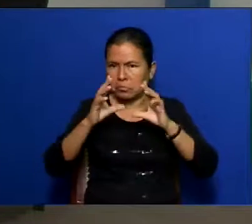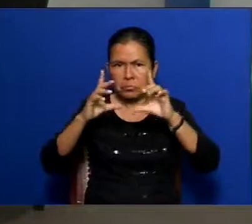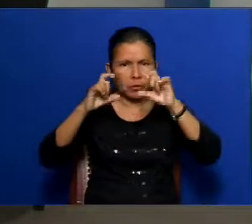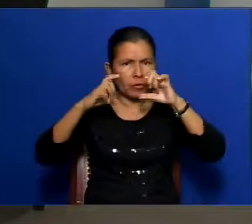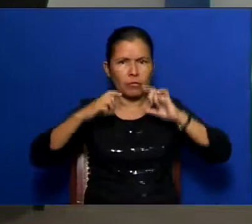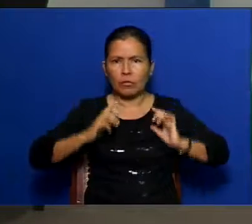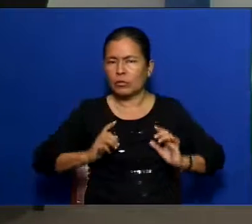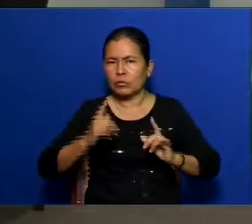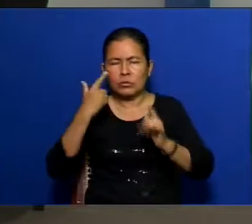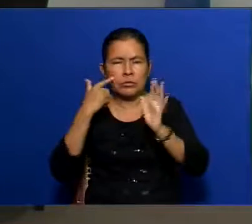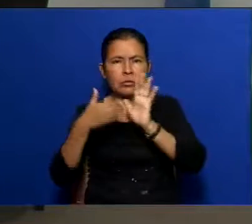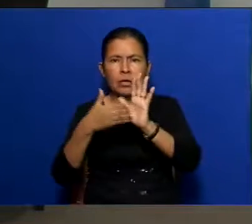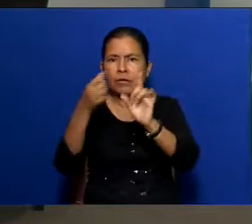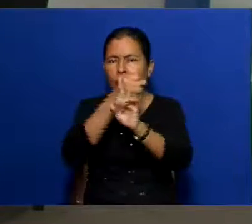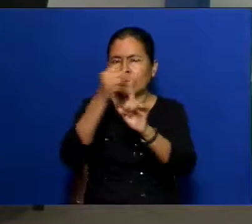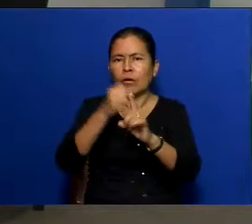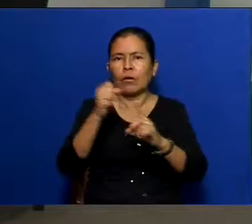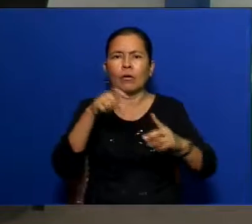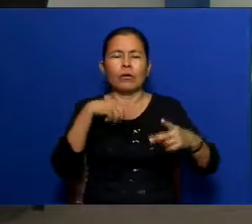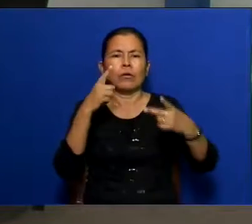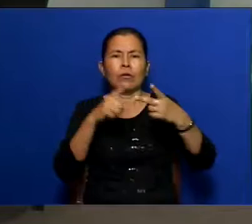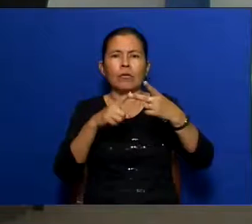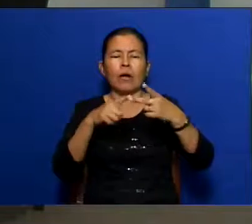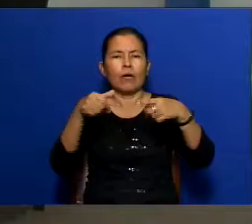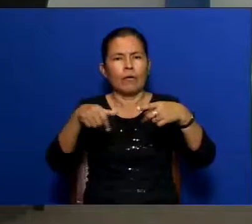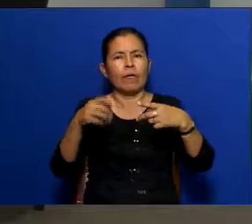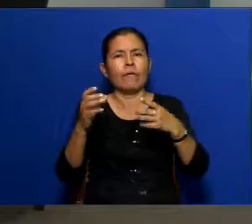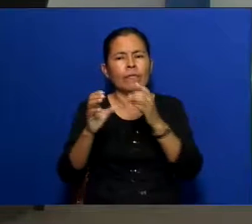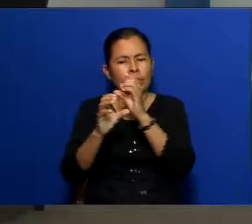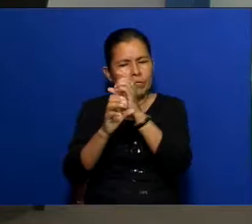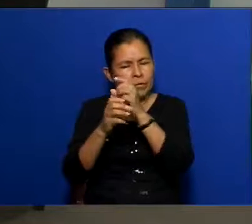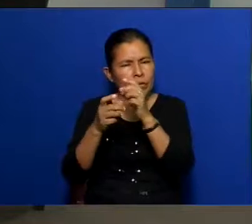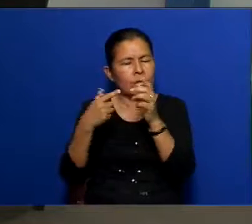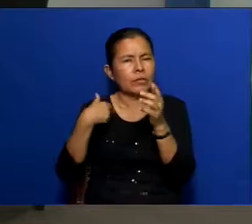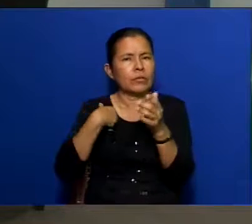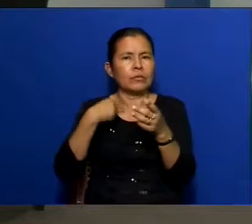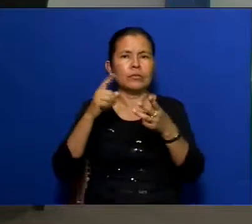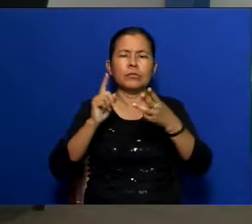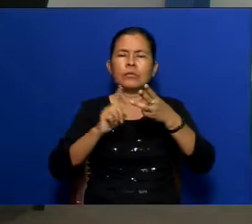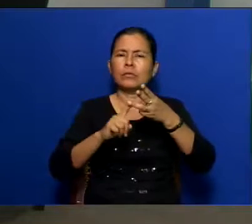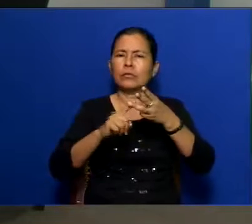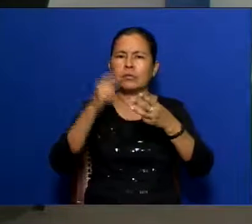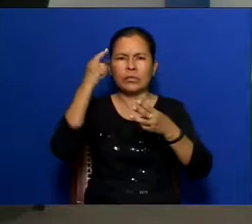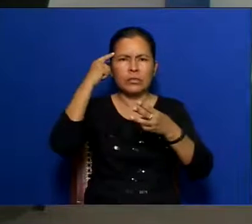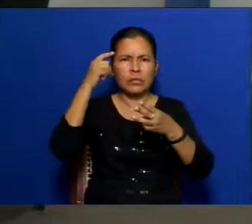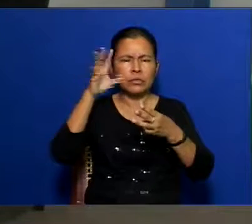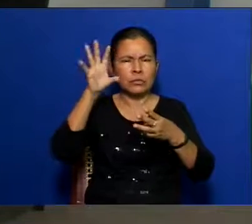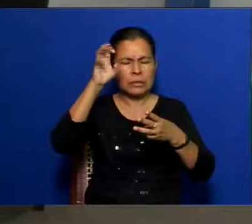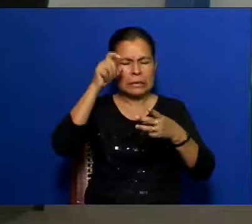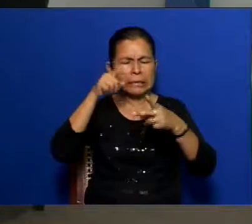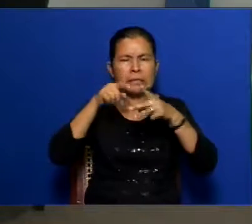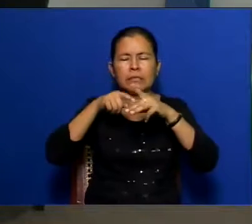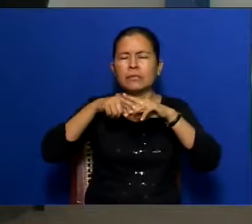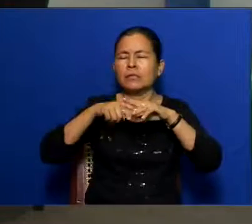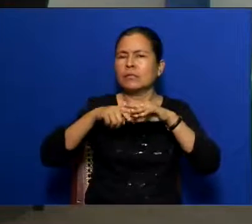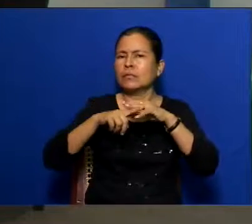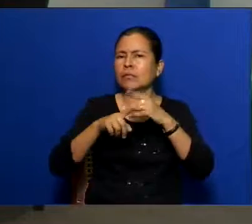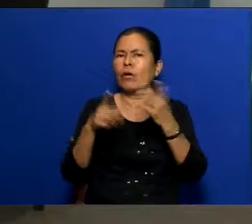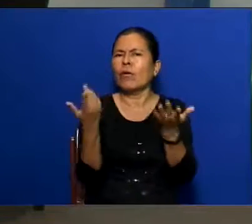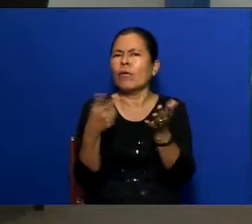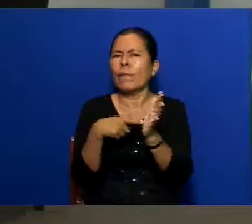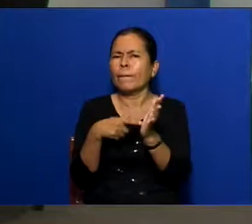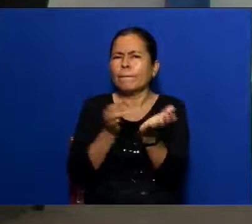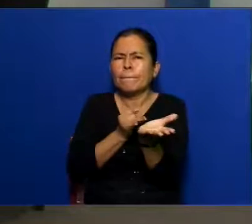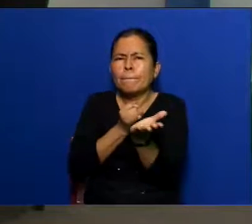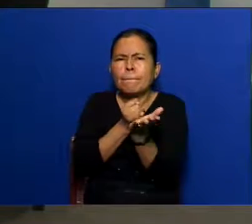existen, las evidencias biológicas, las evidencias de una lesión psíquica y también la pericia